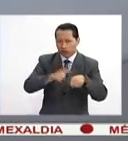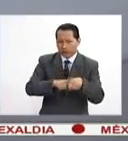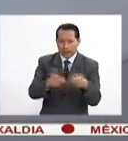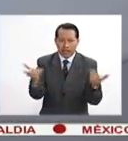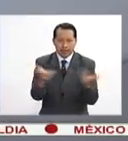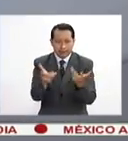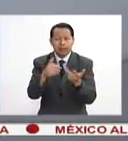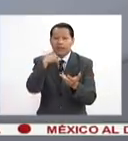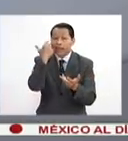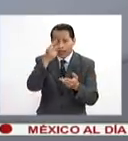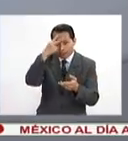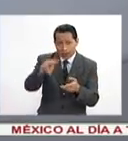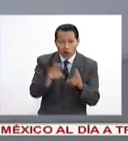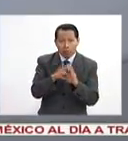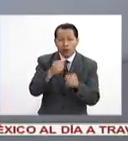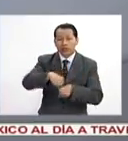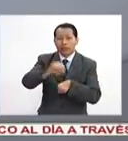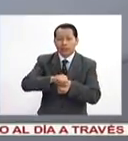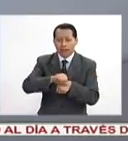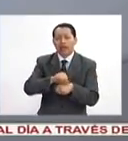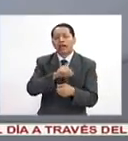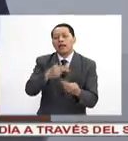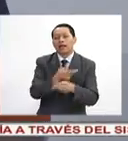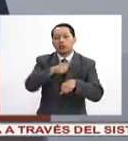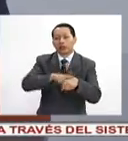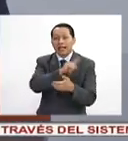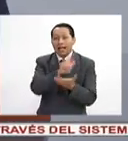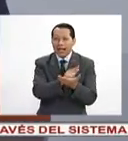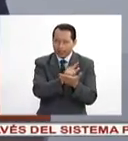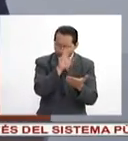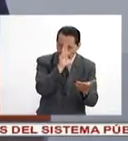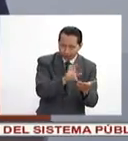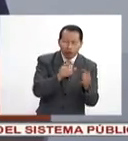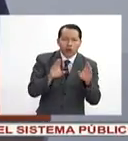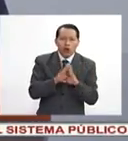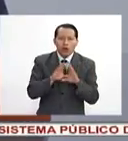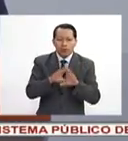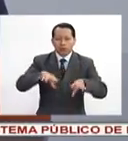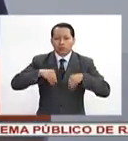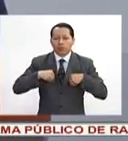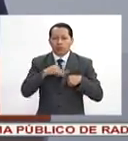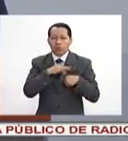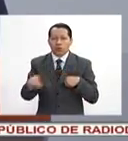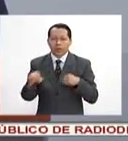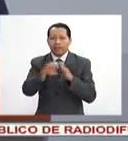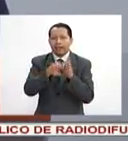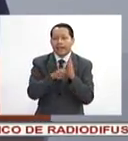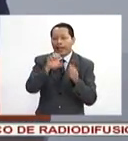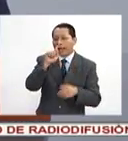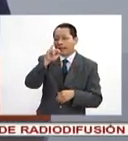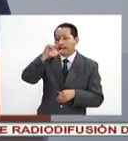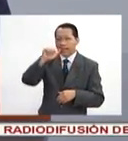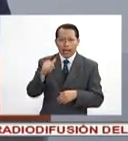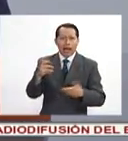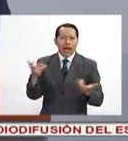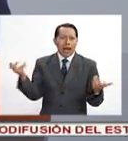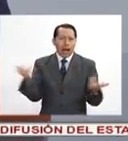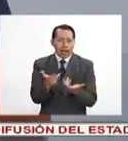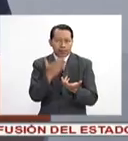a México en una semana dedicada a la legalidad, promoviendo la adopción de códigos de ética y de conducta y